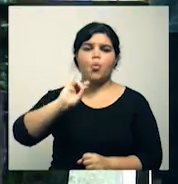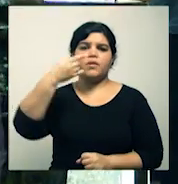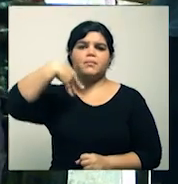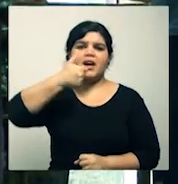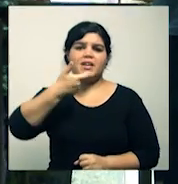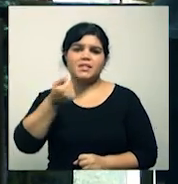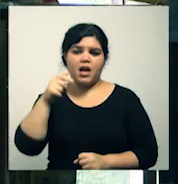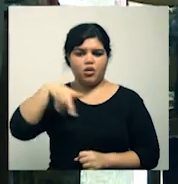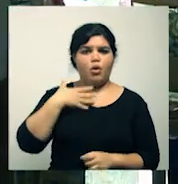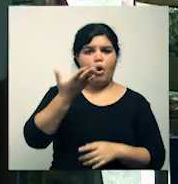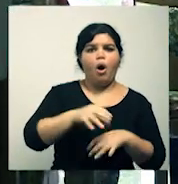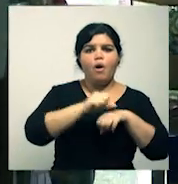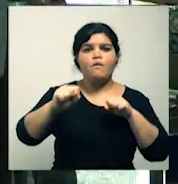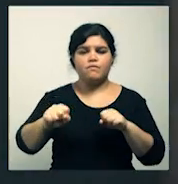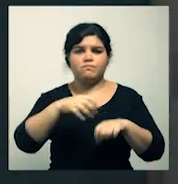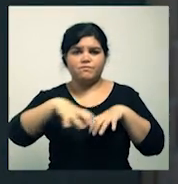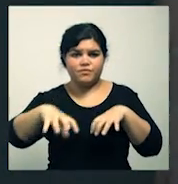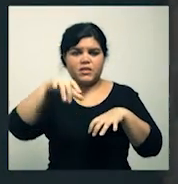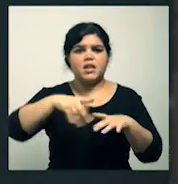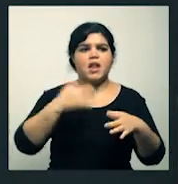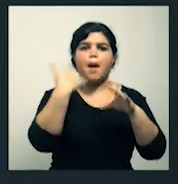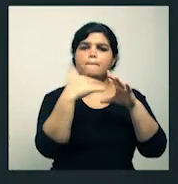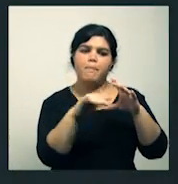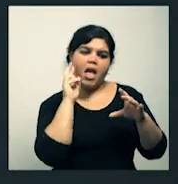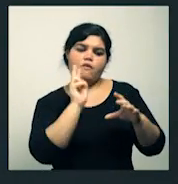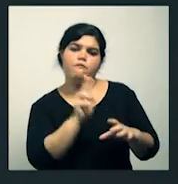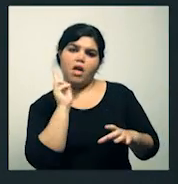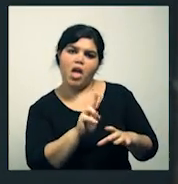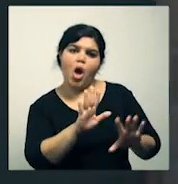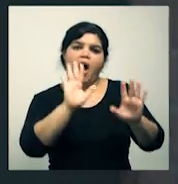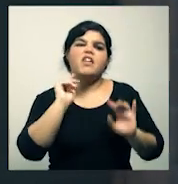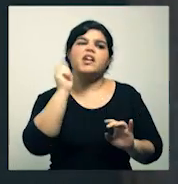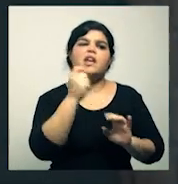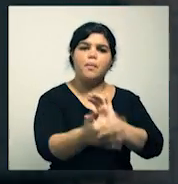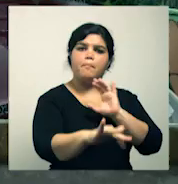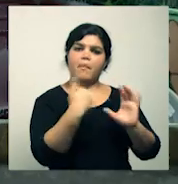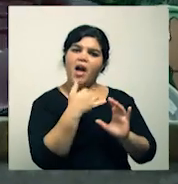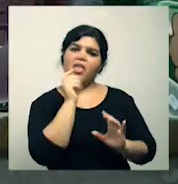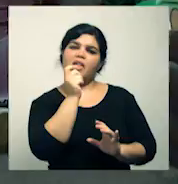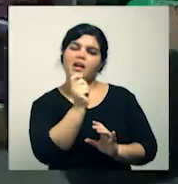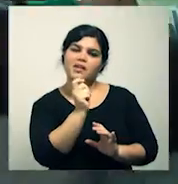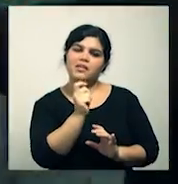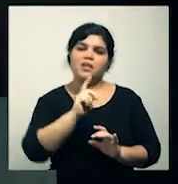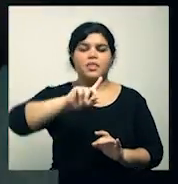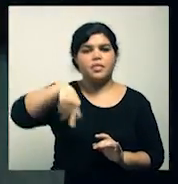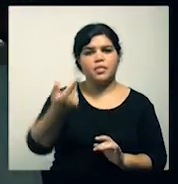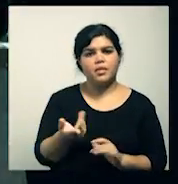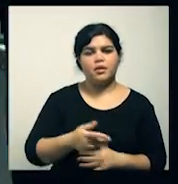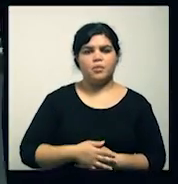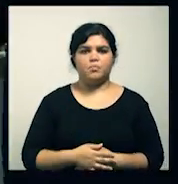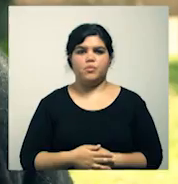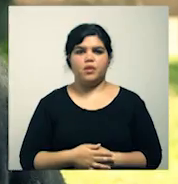masa. De la oficina veo mi mail, mi correo. Veo si tengo correo de la vecindad